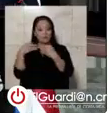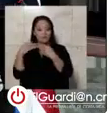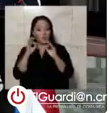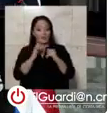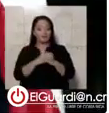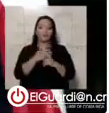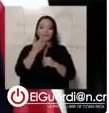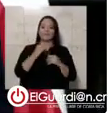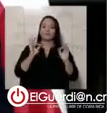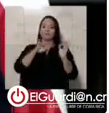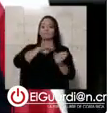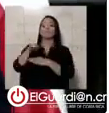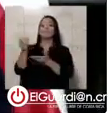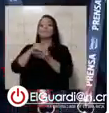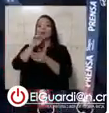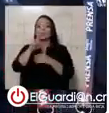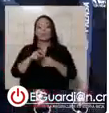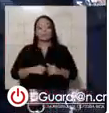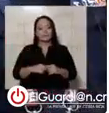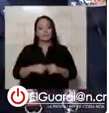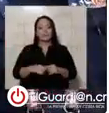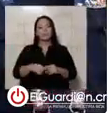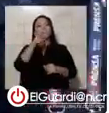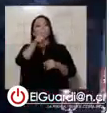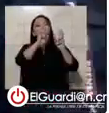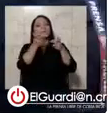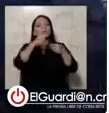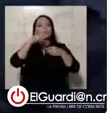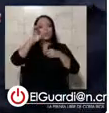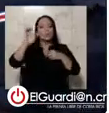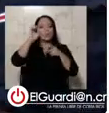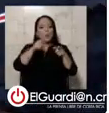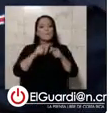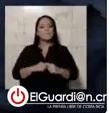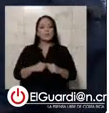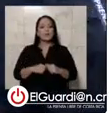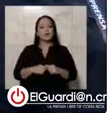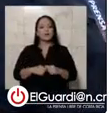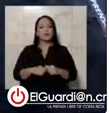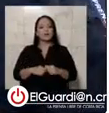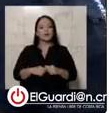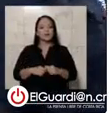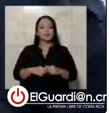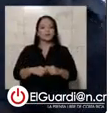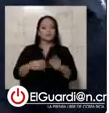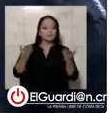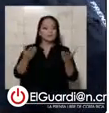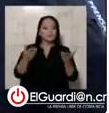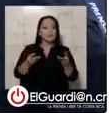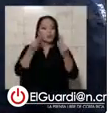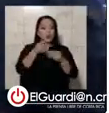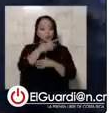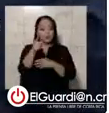Muchas gracias. Su repregunta. Sí, don Rodrigo, este tema de la Unión Europea les dejó, a usted particularmente o al gobierno,